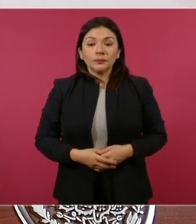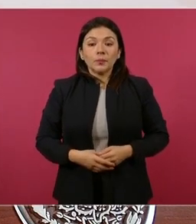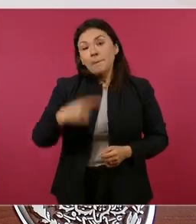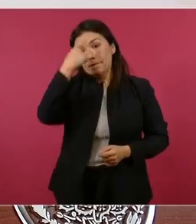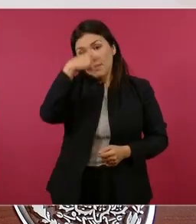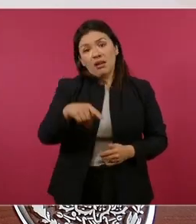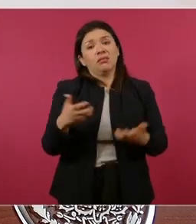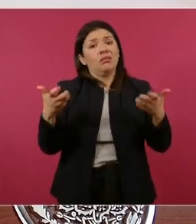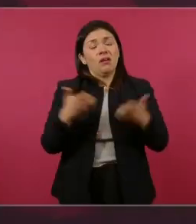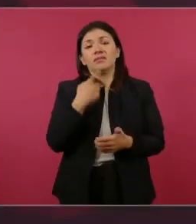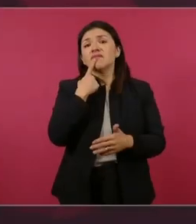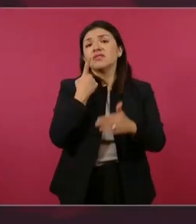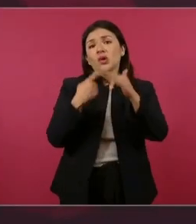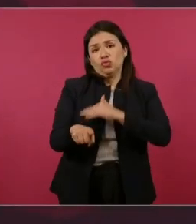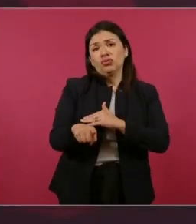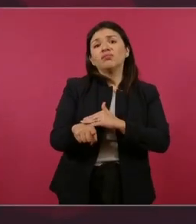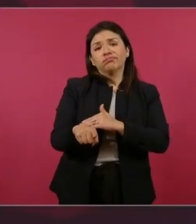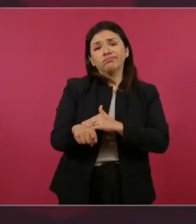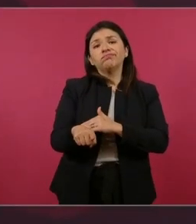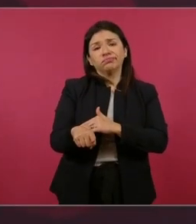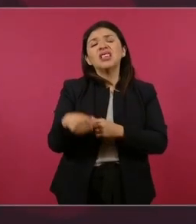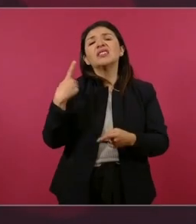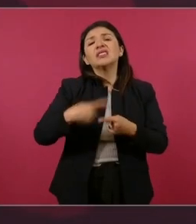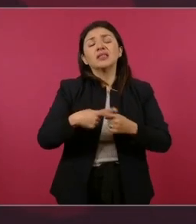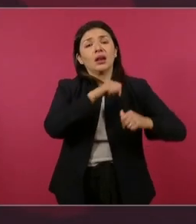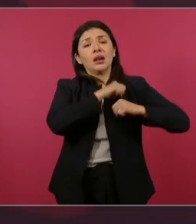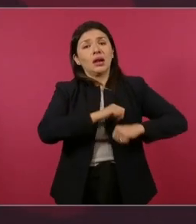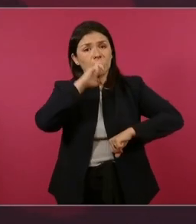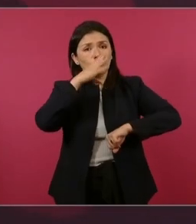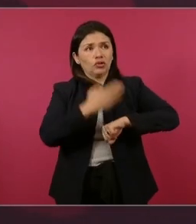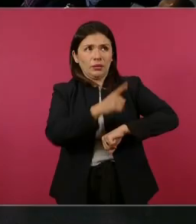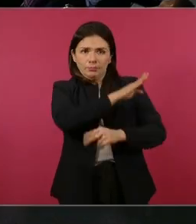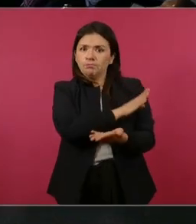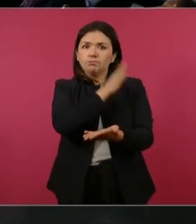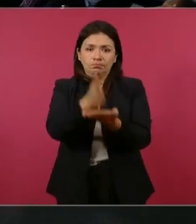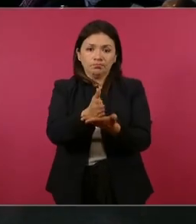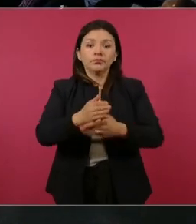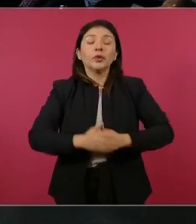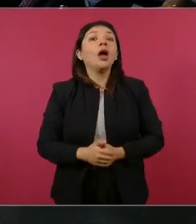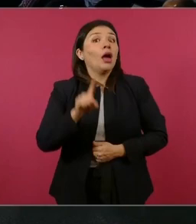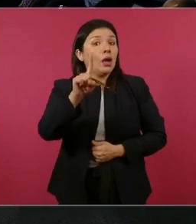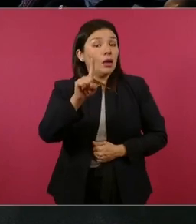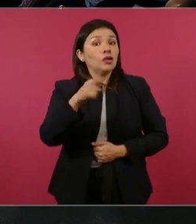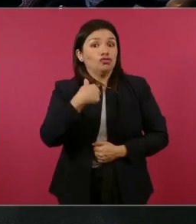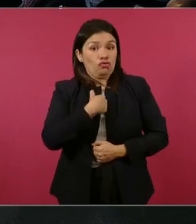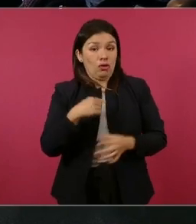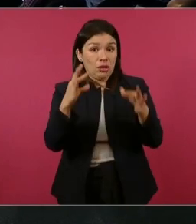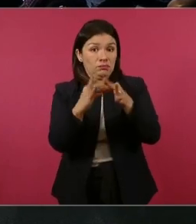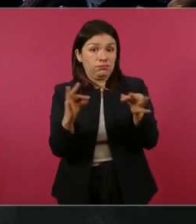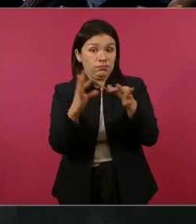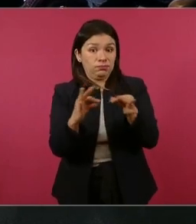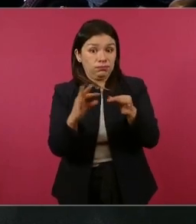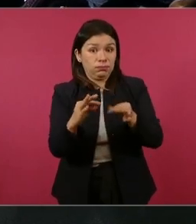presentar la denuncia a las instancias correspondientes. Sí, ella… Aclarando